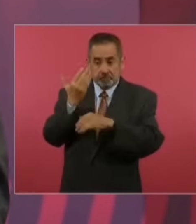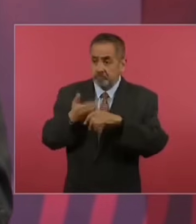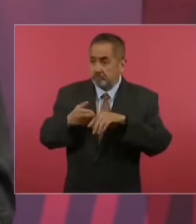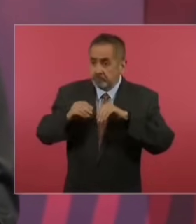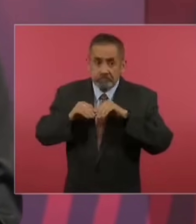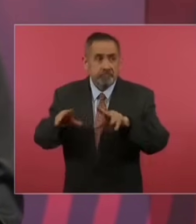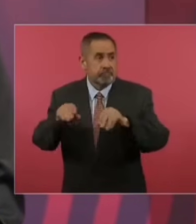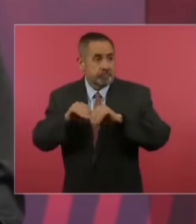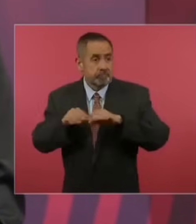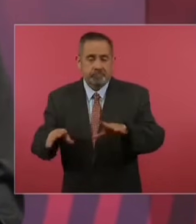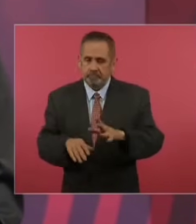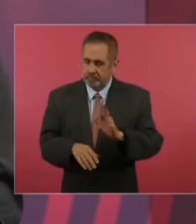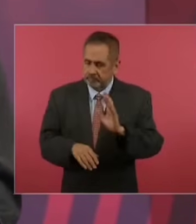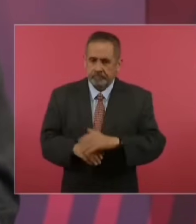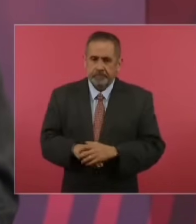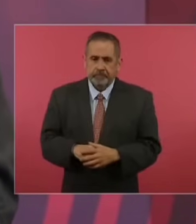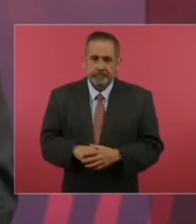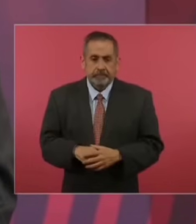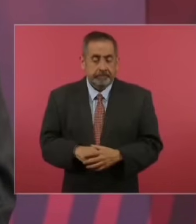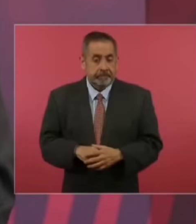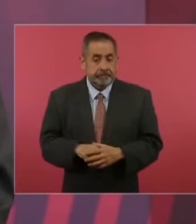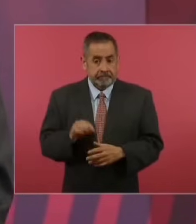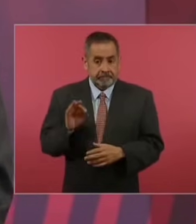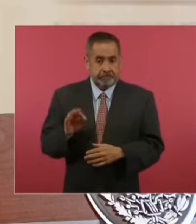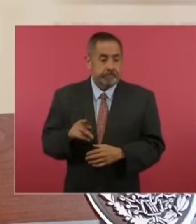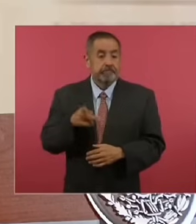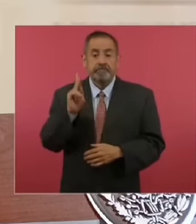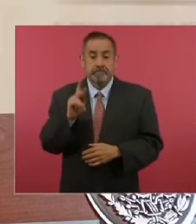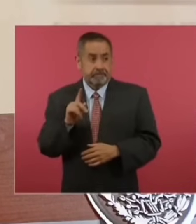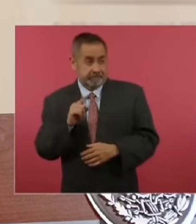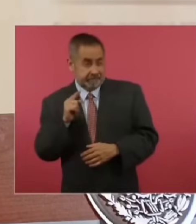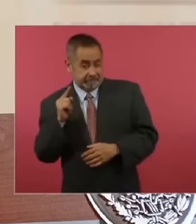pero allá tiene un poder